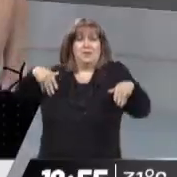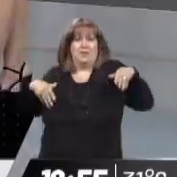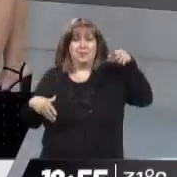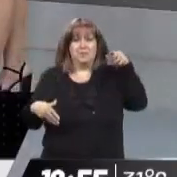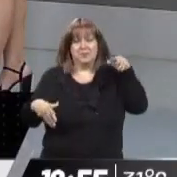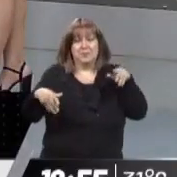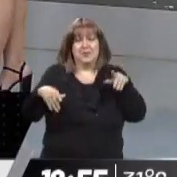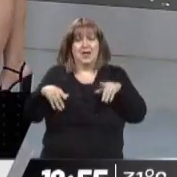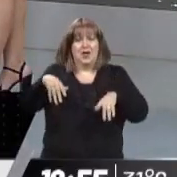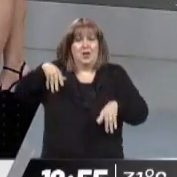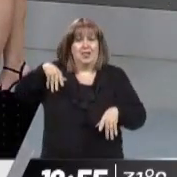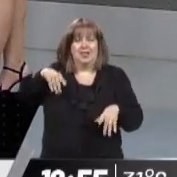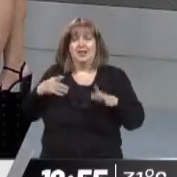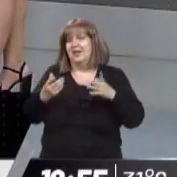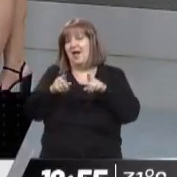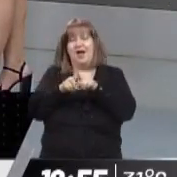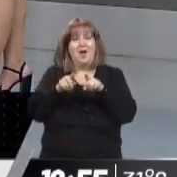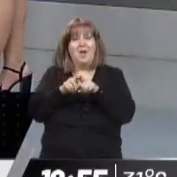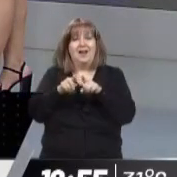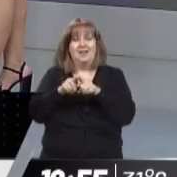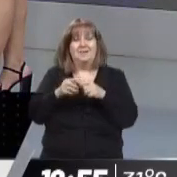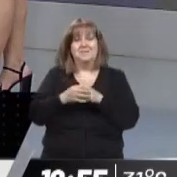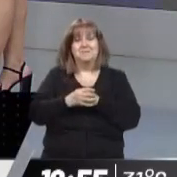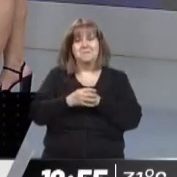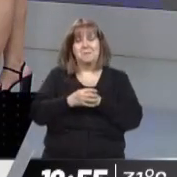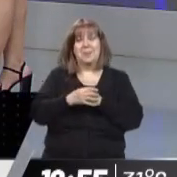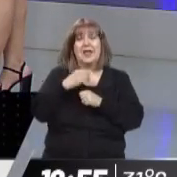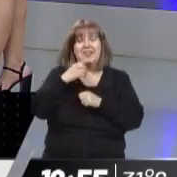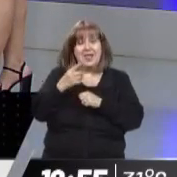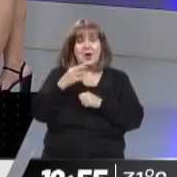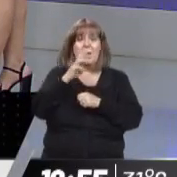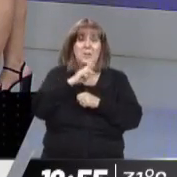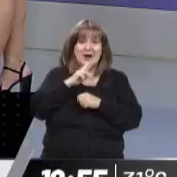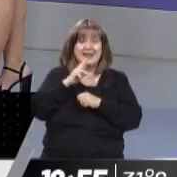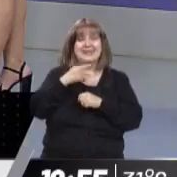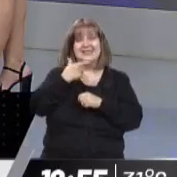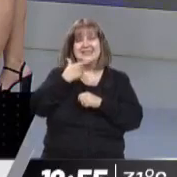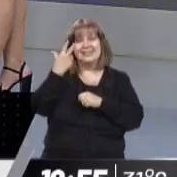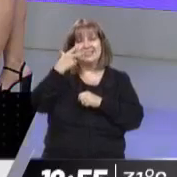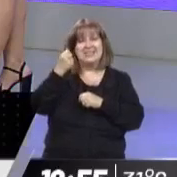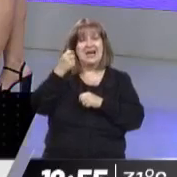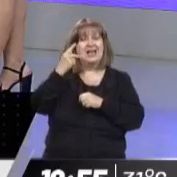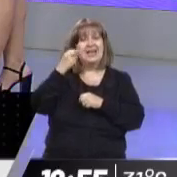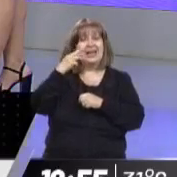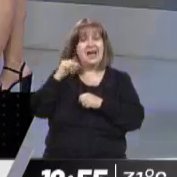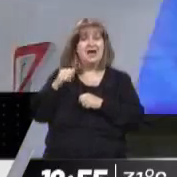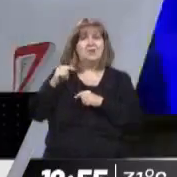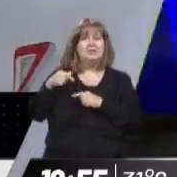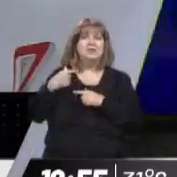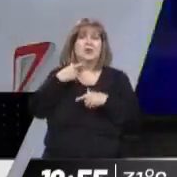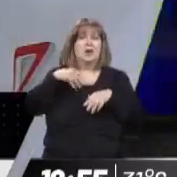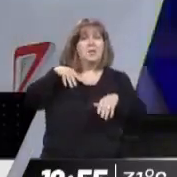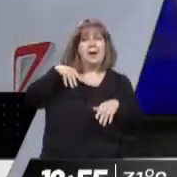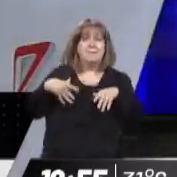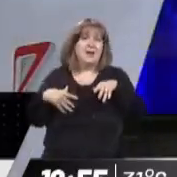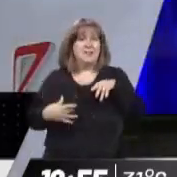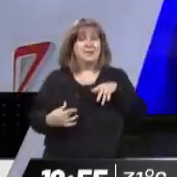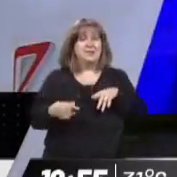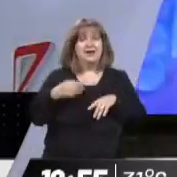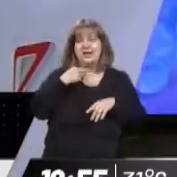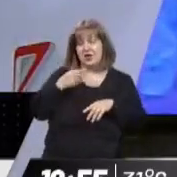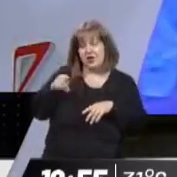toda la coreografía de Shakira. La que la inventaron los hijos de Shakira, contó en alguna entrevista, que le dijo, a ver, inventen un baile, y le inventaron. Ah, esa y llegó a Paraguay,